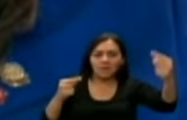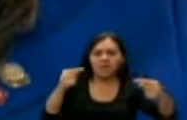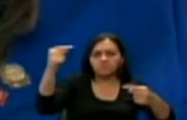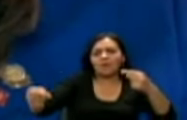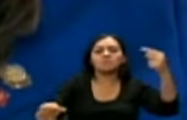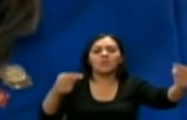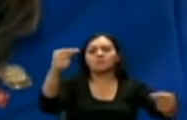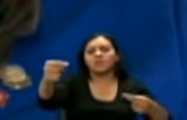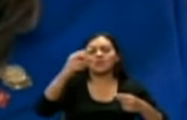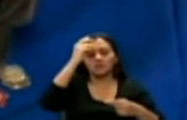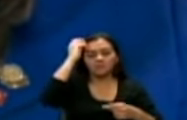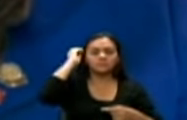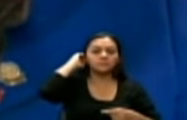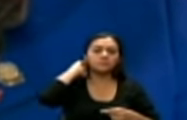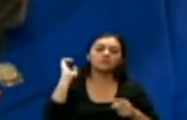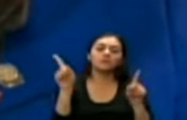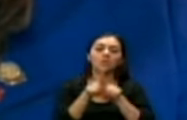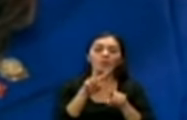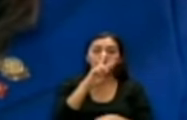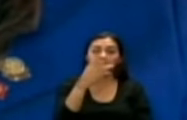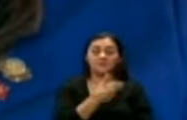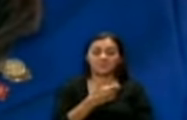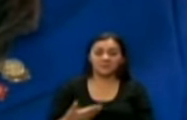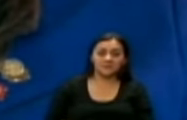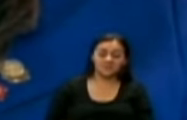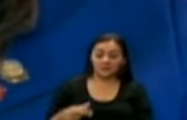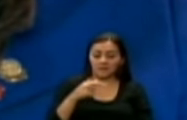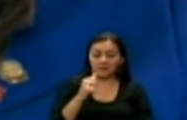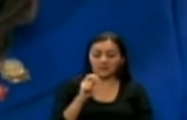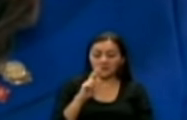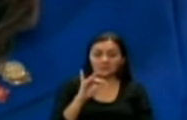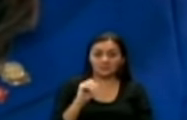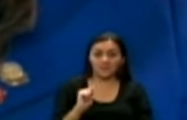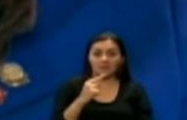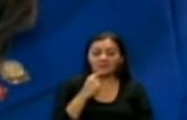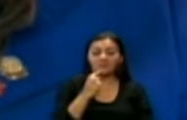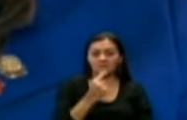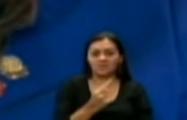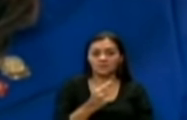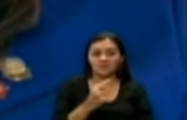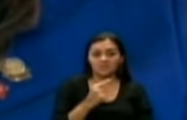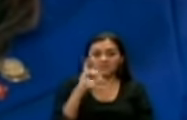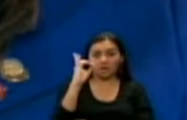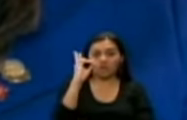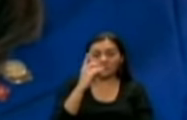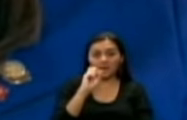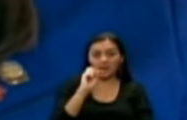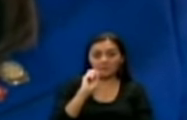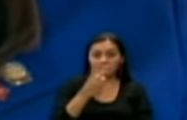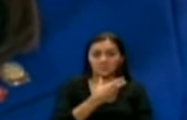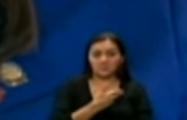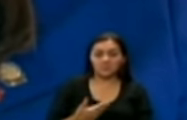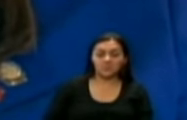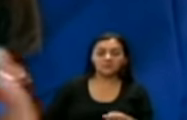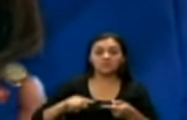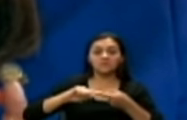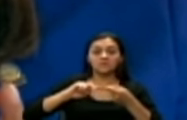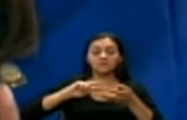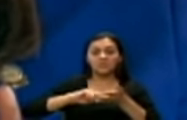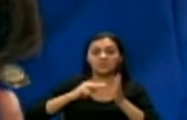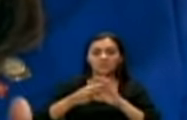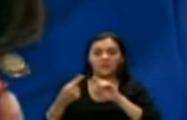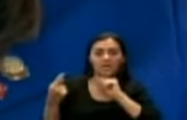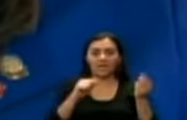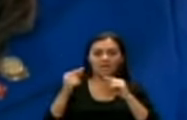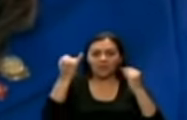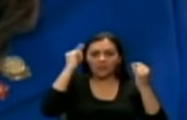Como decía hoy el vicepresidente Álvaro García Linera, es una guerra de ideas, la batalla de las